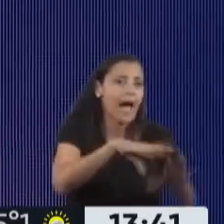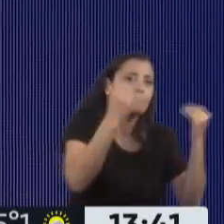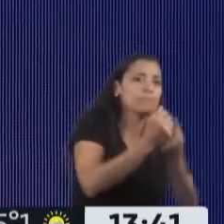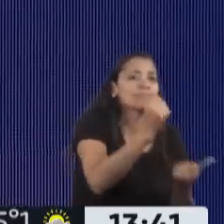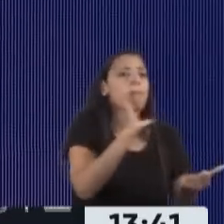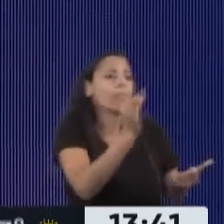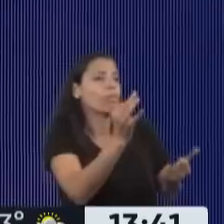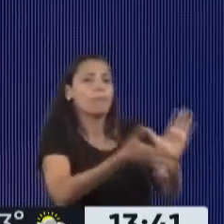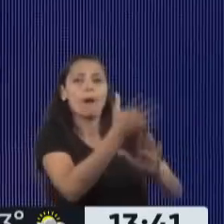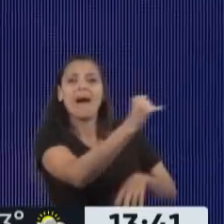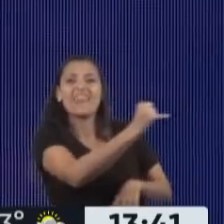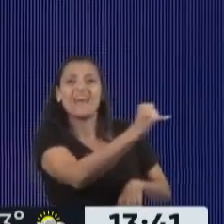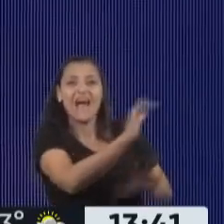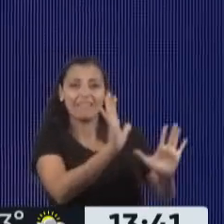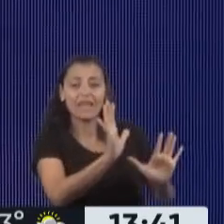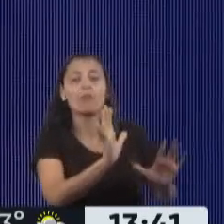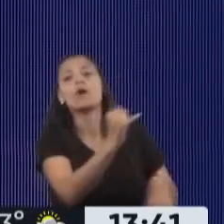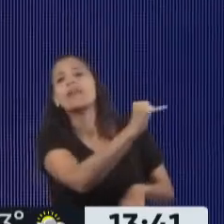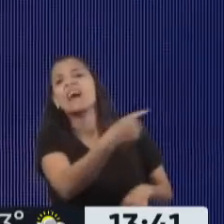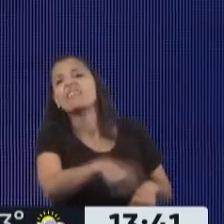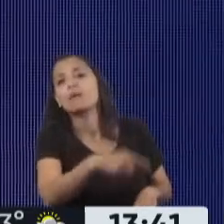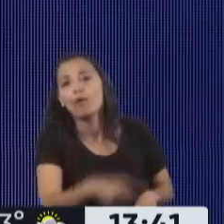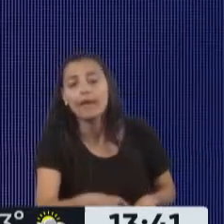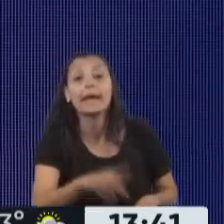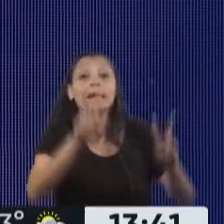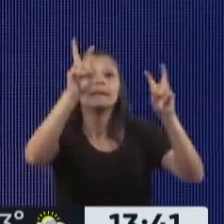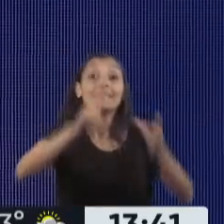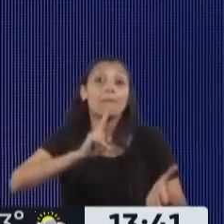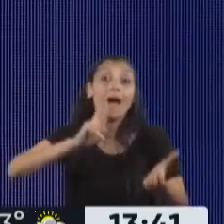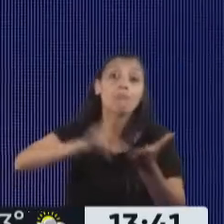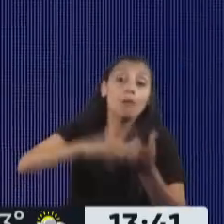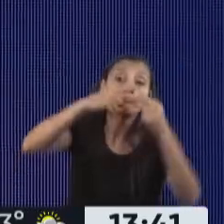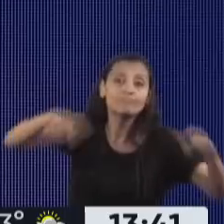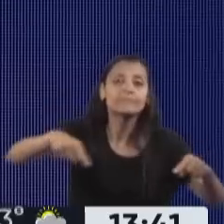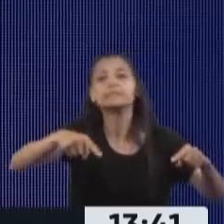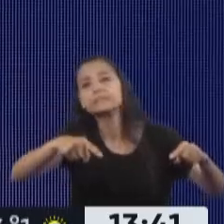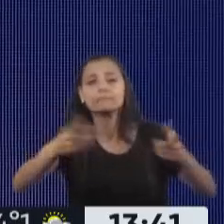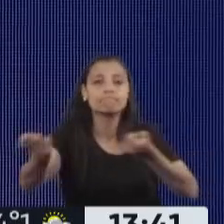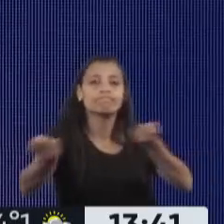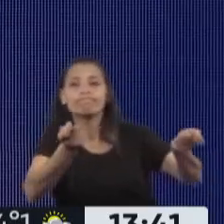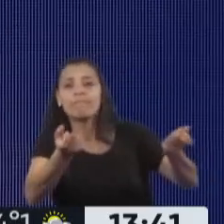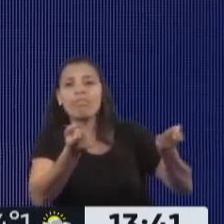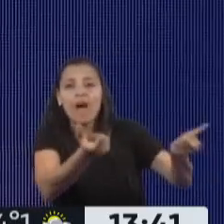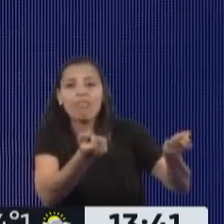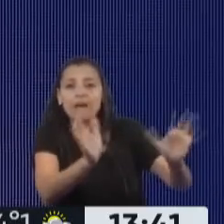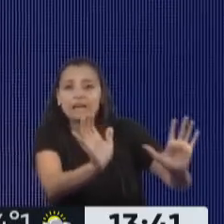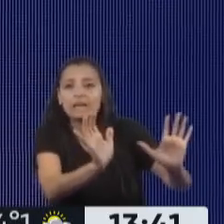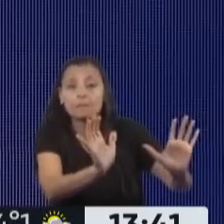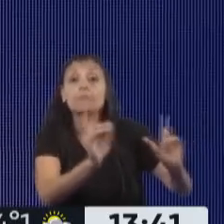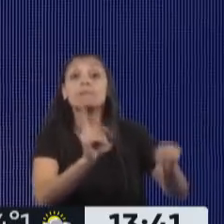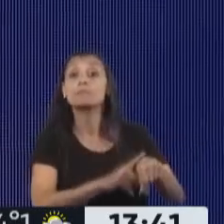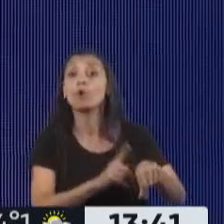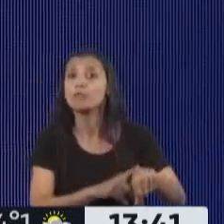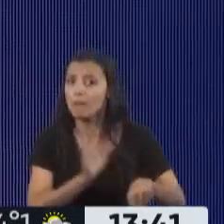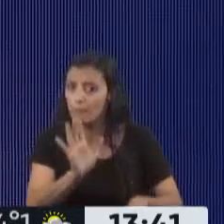que implicaba estar cediendo en los números fiscales, y que al mismo